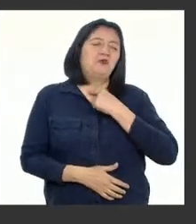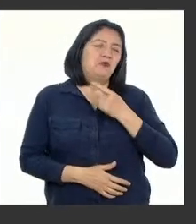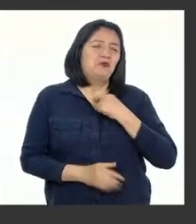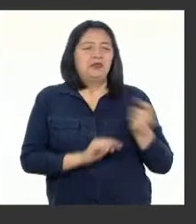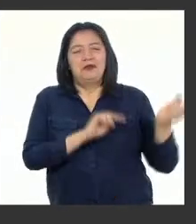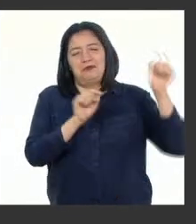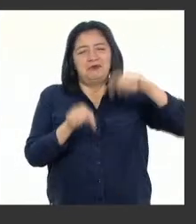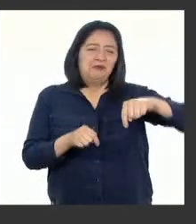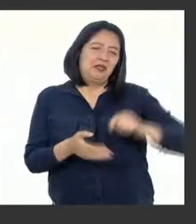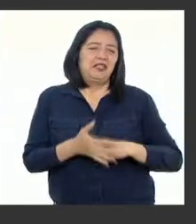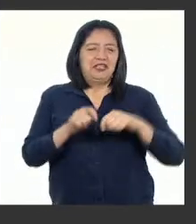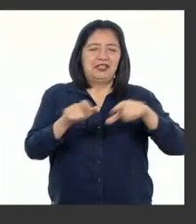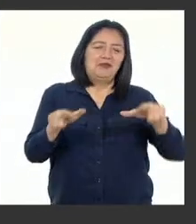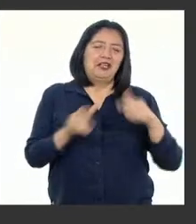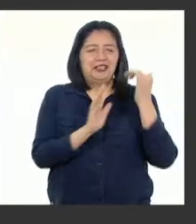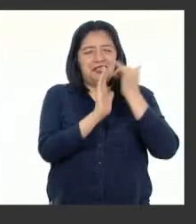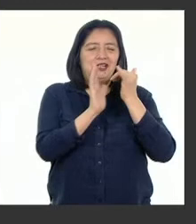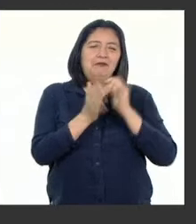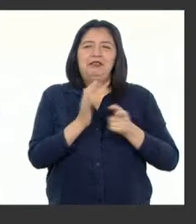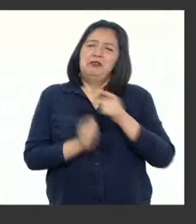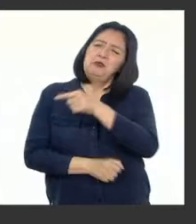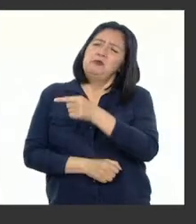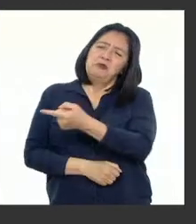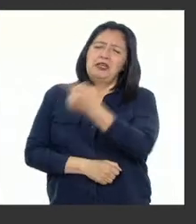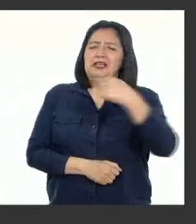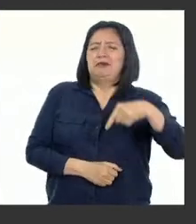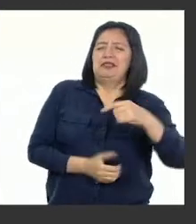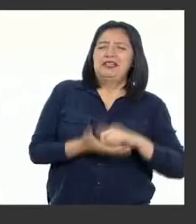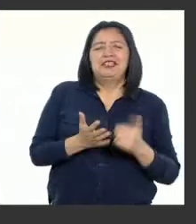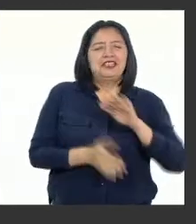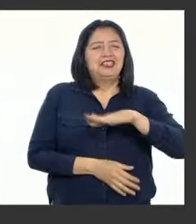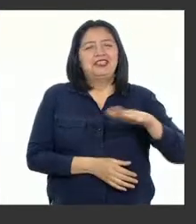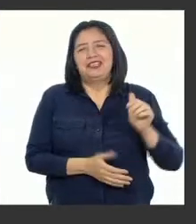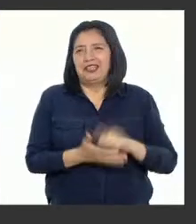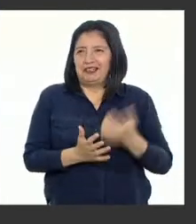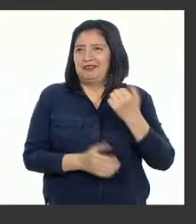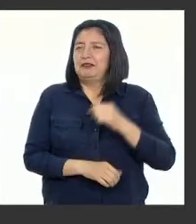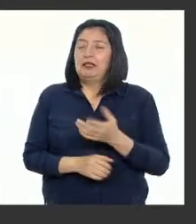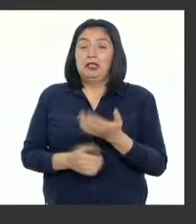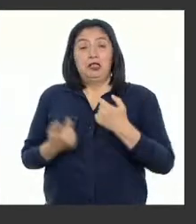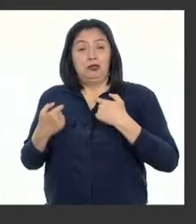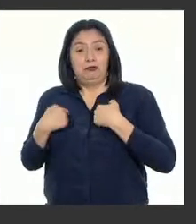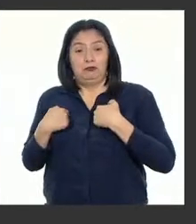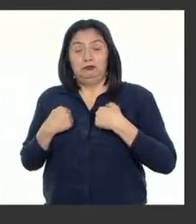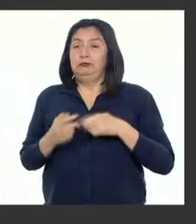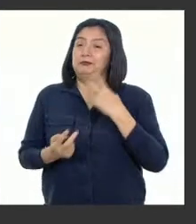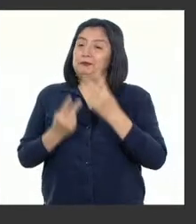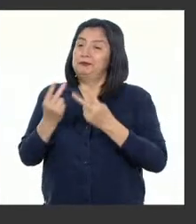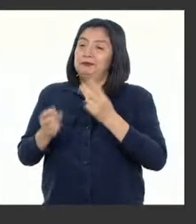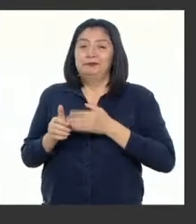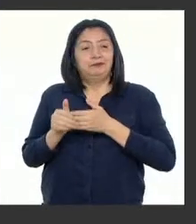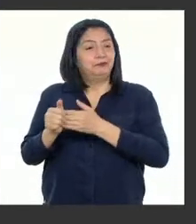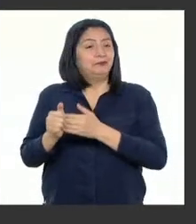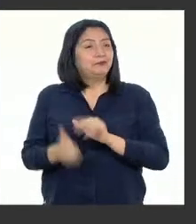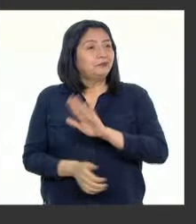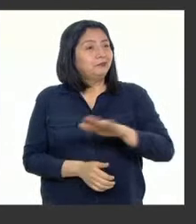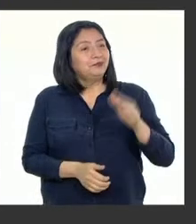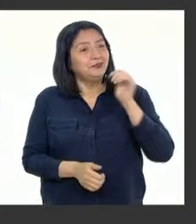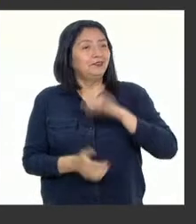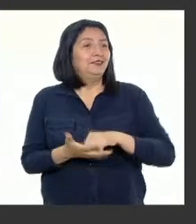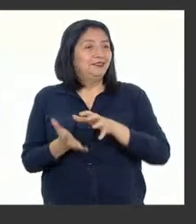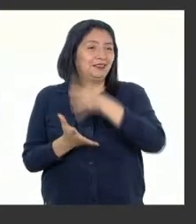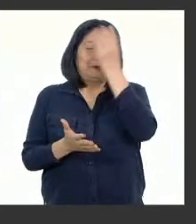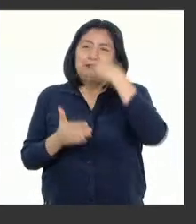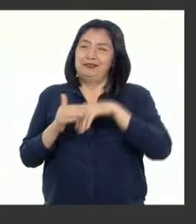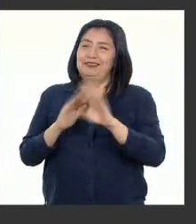encanta venir al estudio! ¿Qué haces por aquí, niña aventurera? Pues estoy en una visita guiada con las chicas y chicos